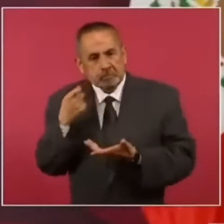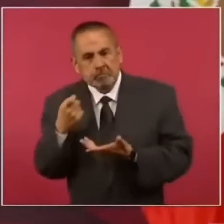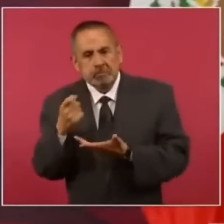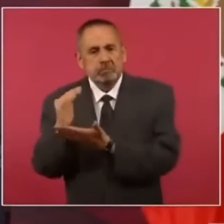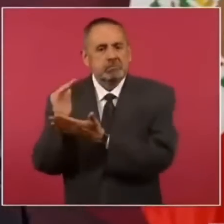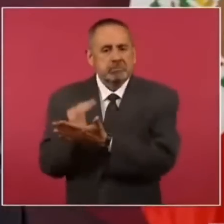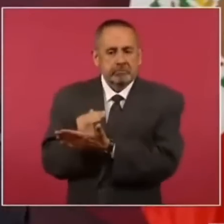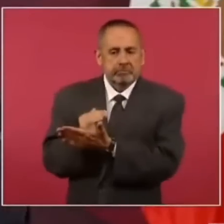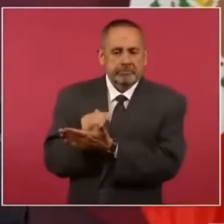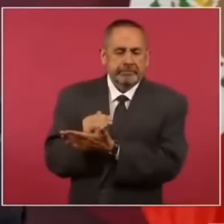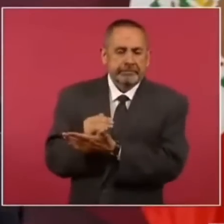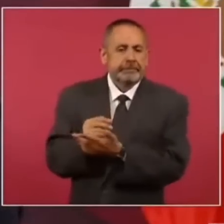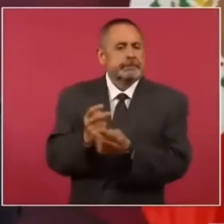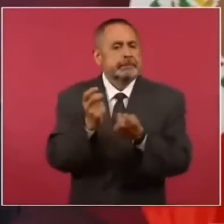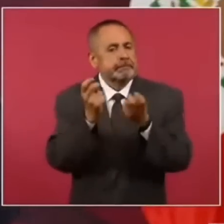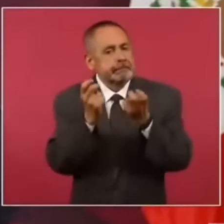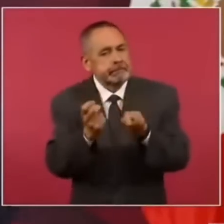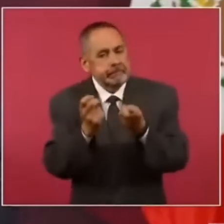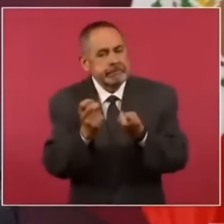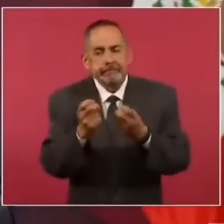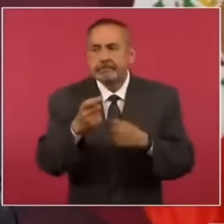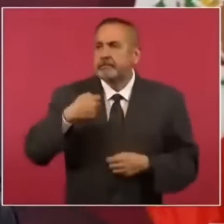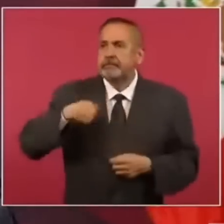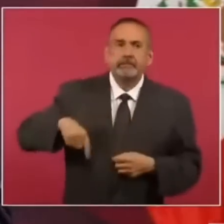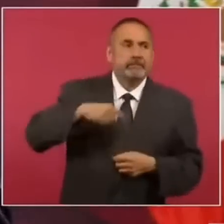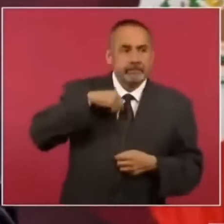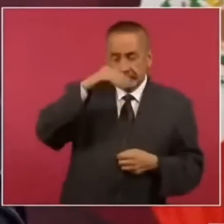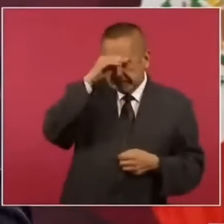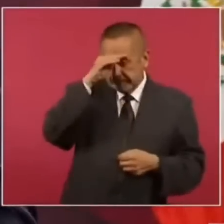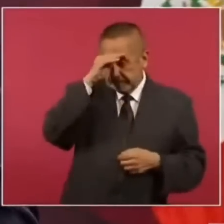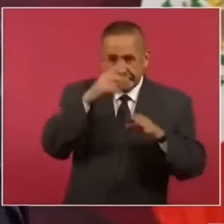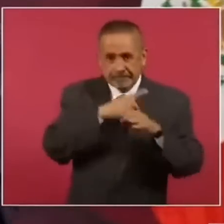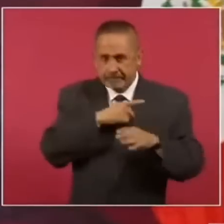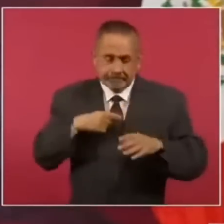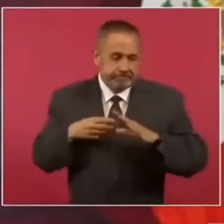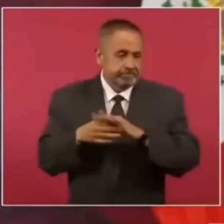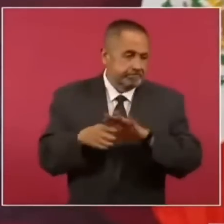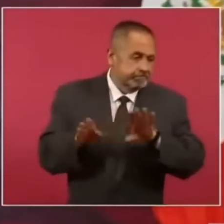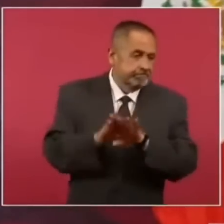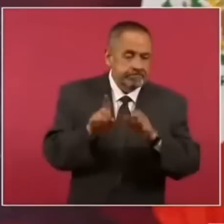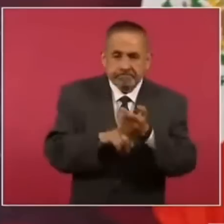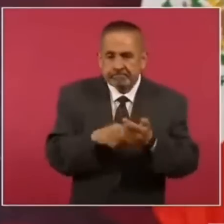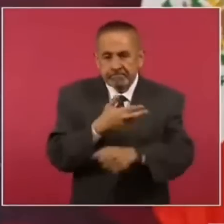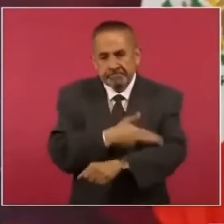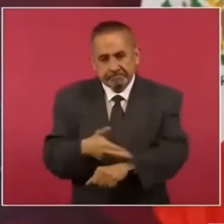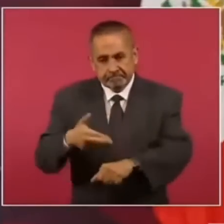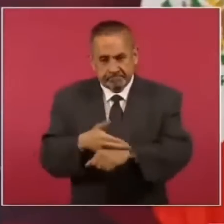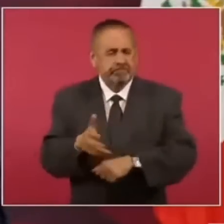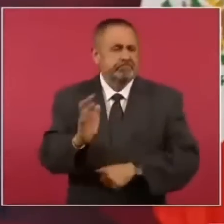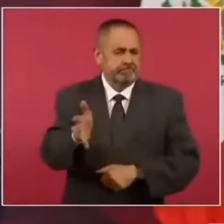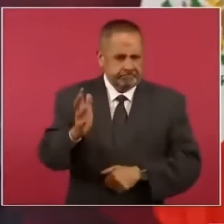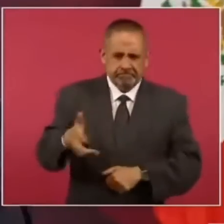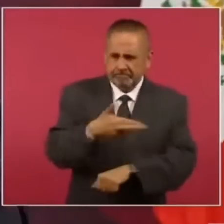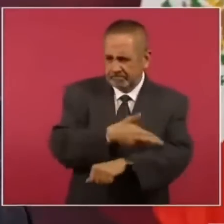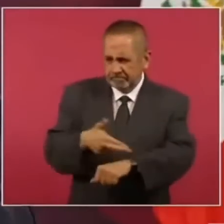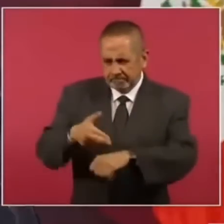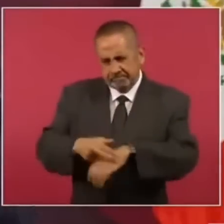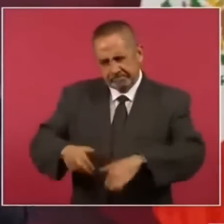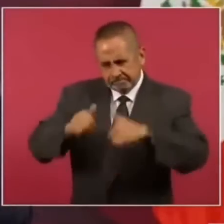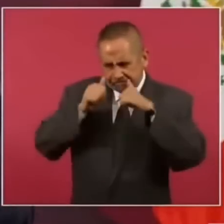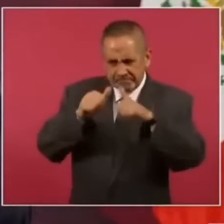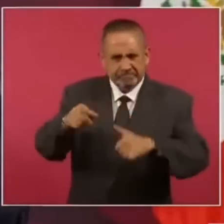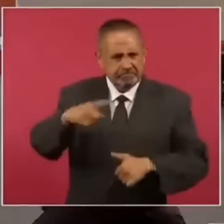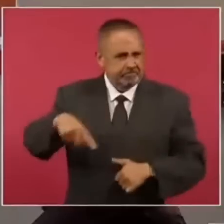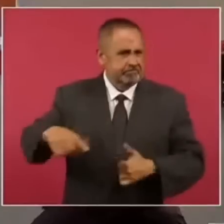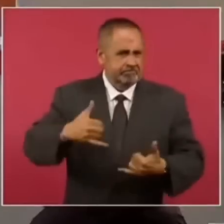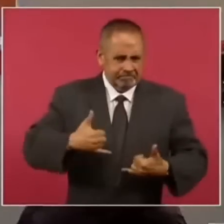Nosotros tenemos que hacer todo lo que podamos, ya lo estamos haciendo, atender a los